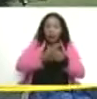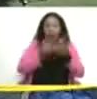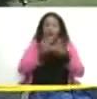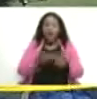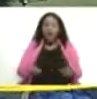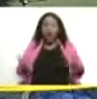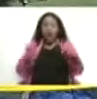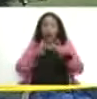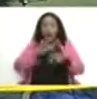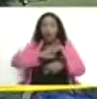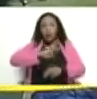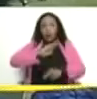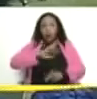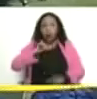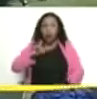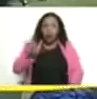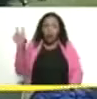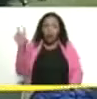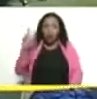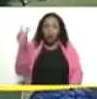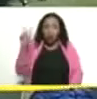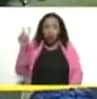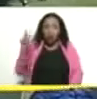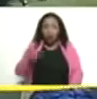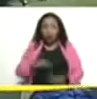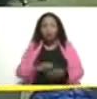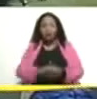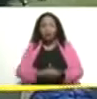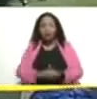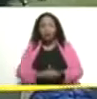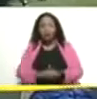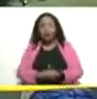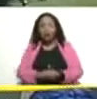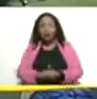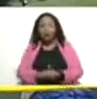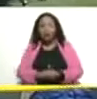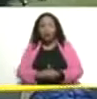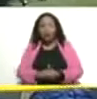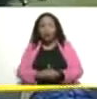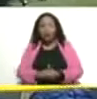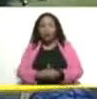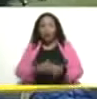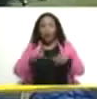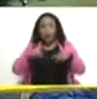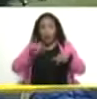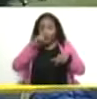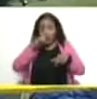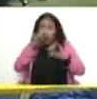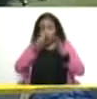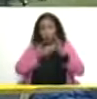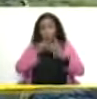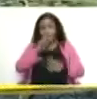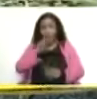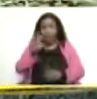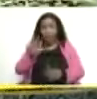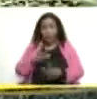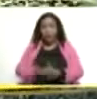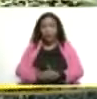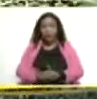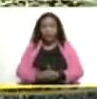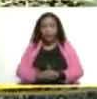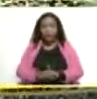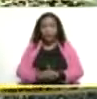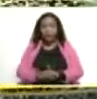nuestra república, por los valores de nuestro pueblo. En este año 2023,